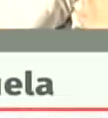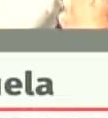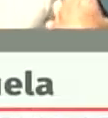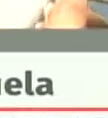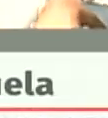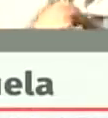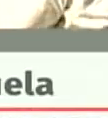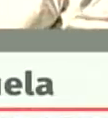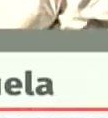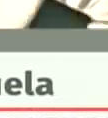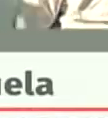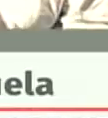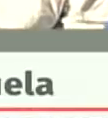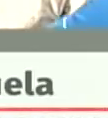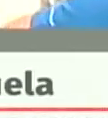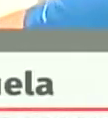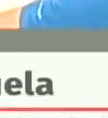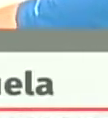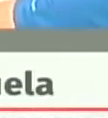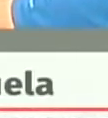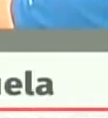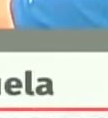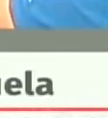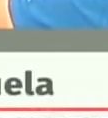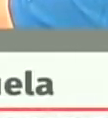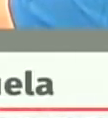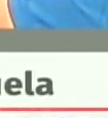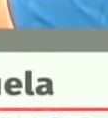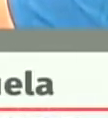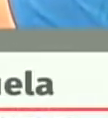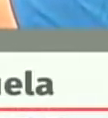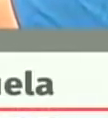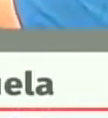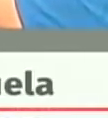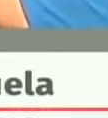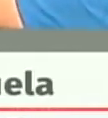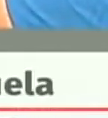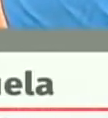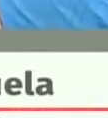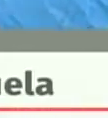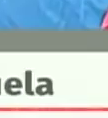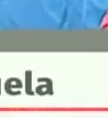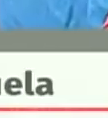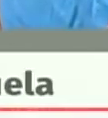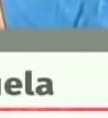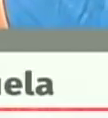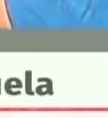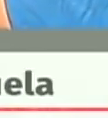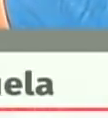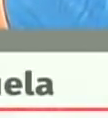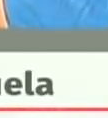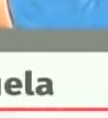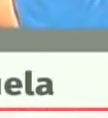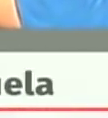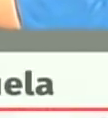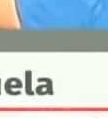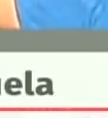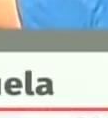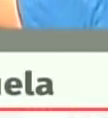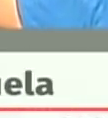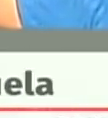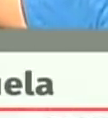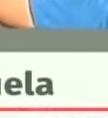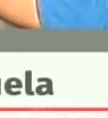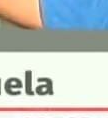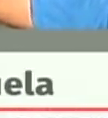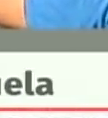de eso? Nada, ya esto está aquí. Esto está aquí en San Antonio. Yo acabo de supervisar 16 contenedores con más de 20.000 cajas claras que